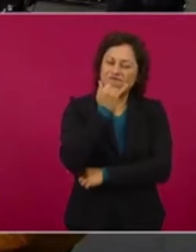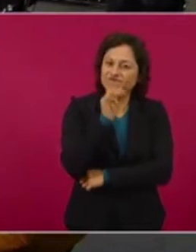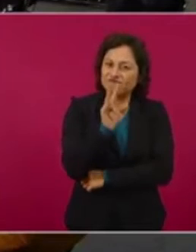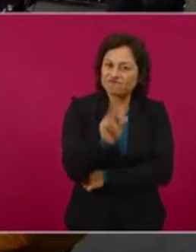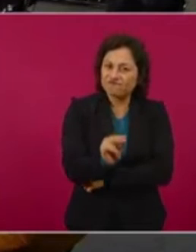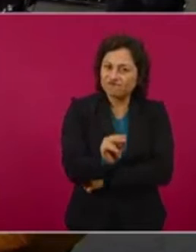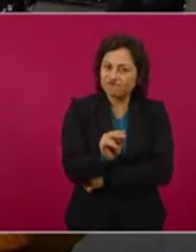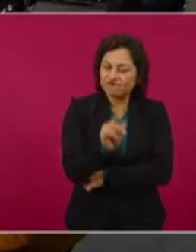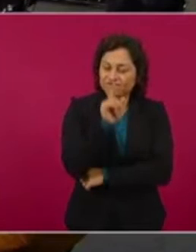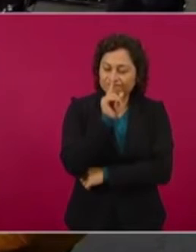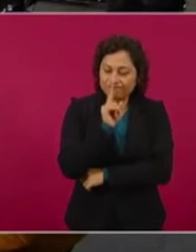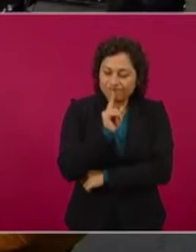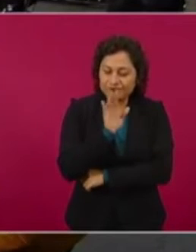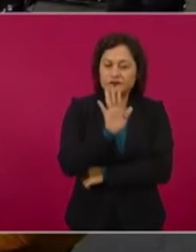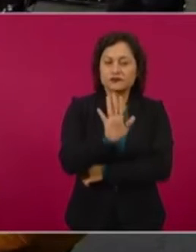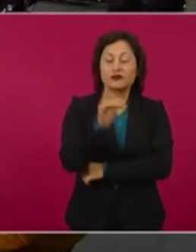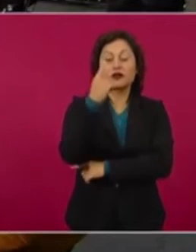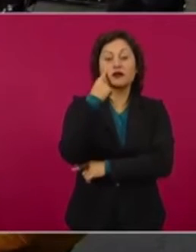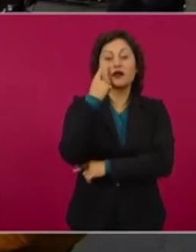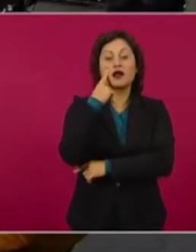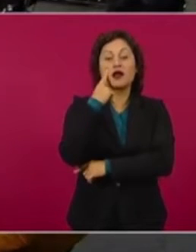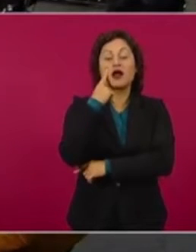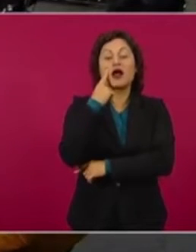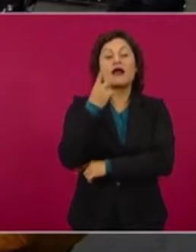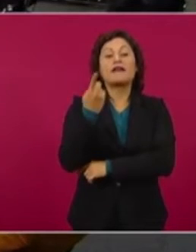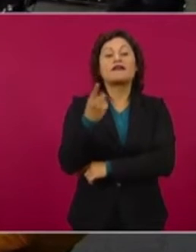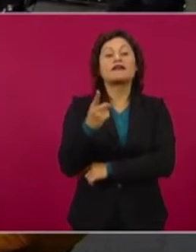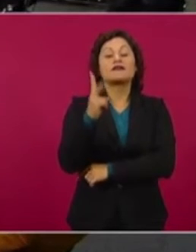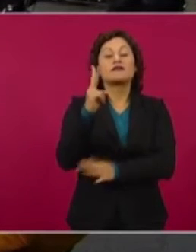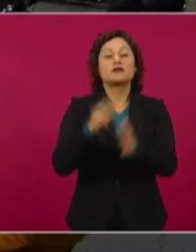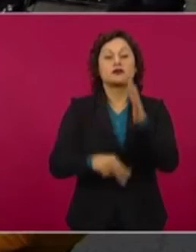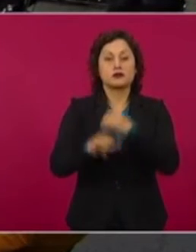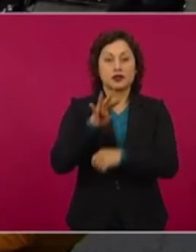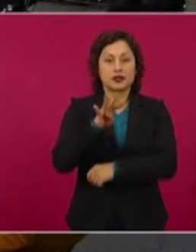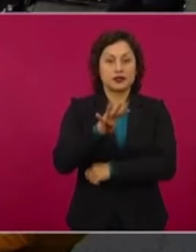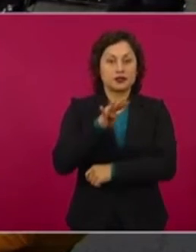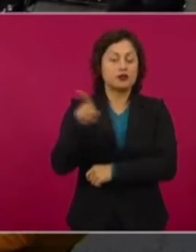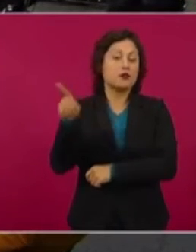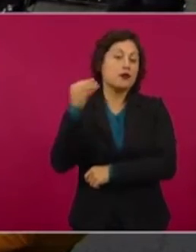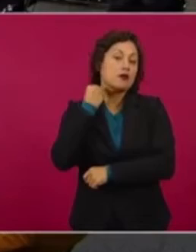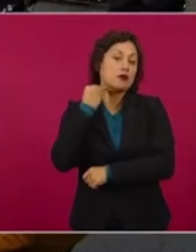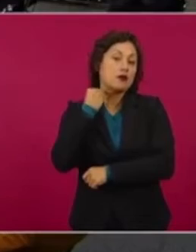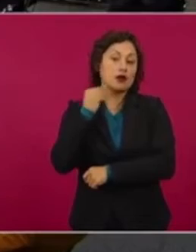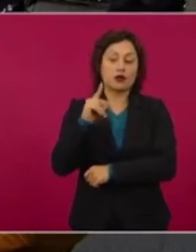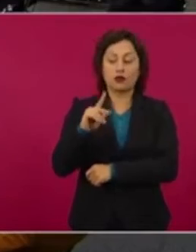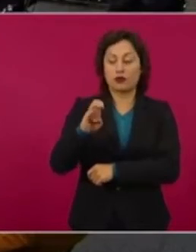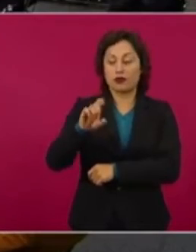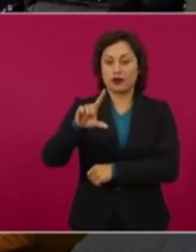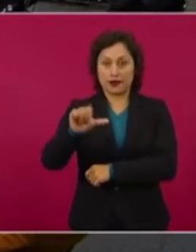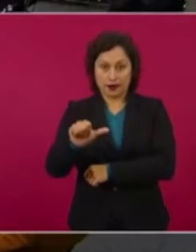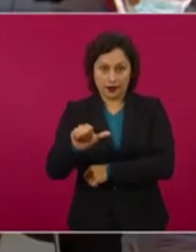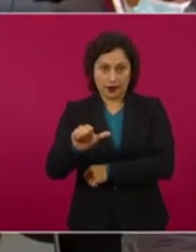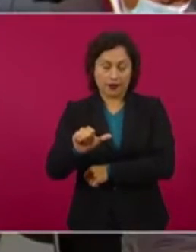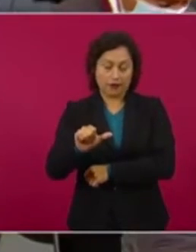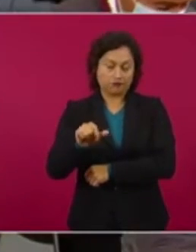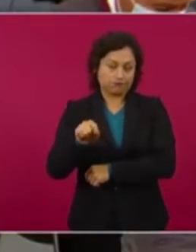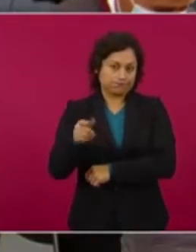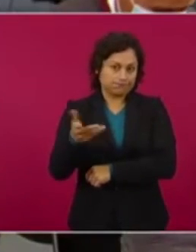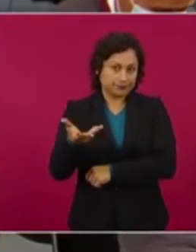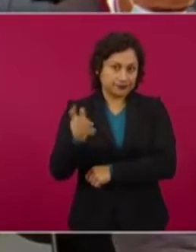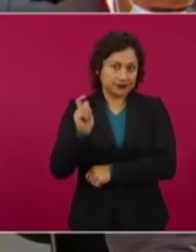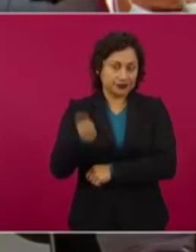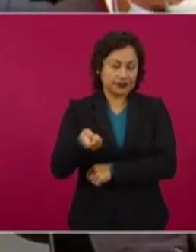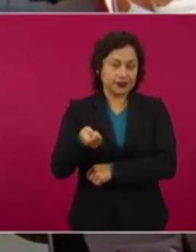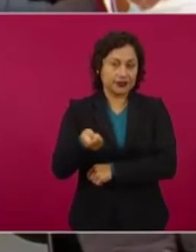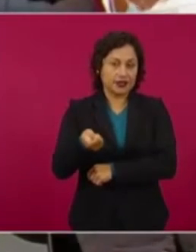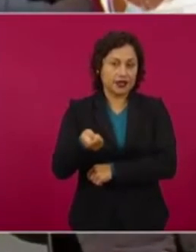En diciembre del 2019, su abogado apela y desde ahí se empieza a